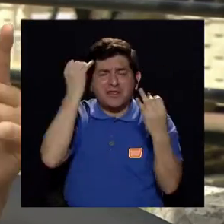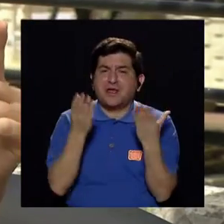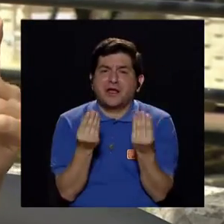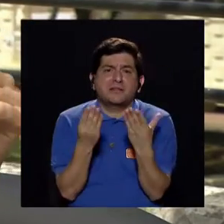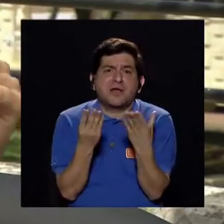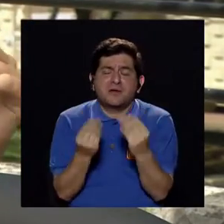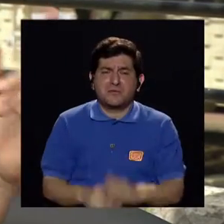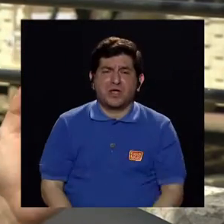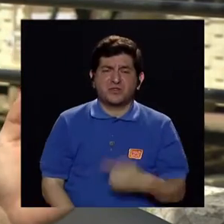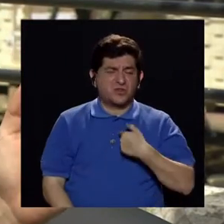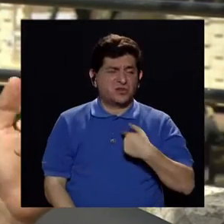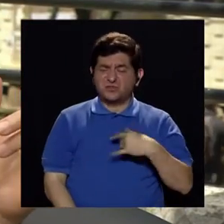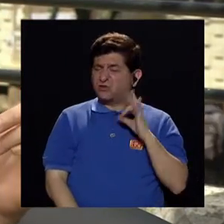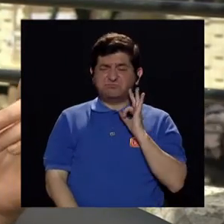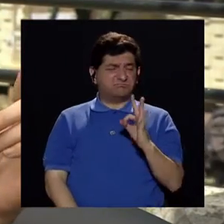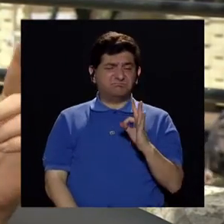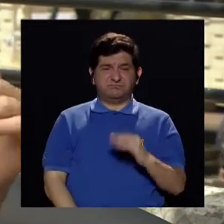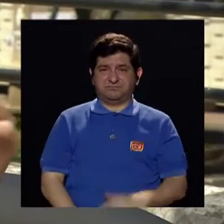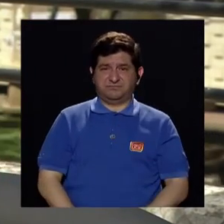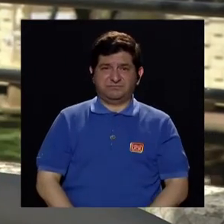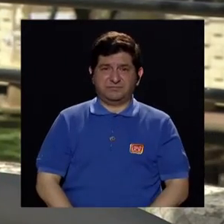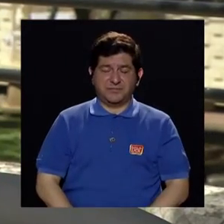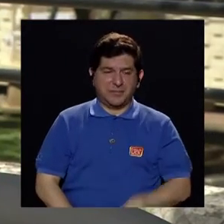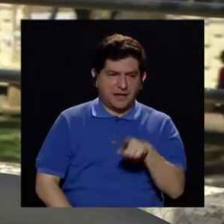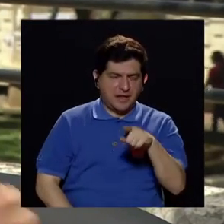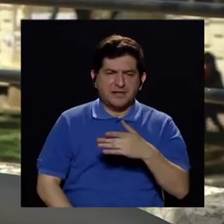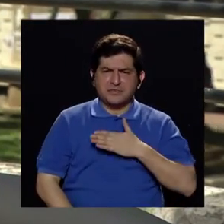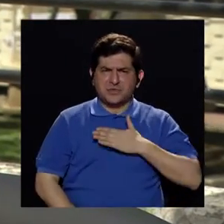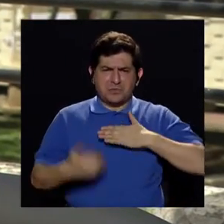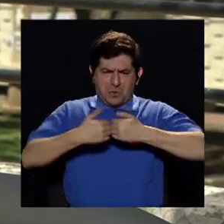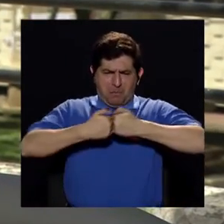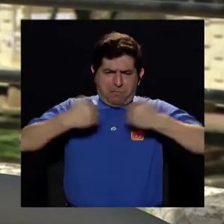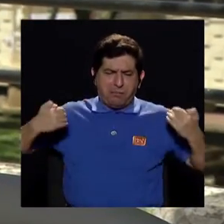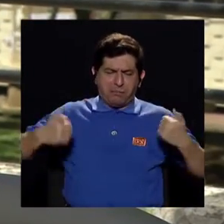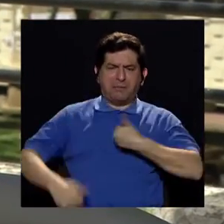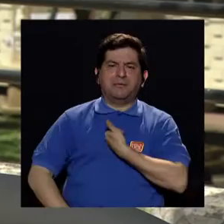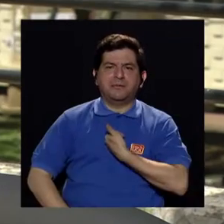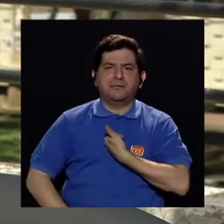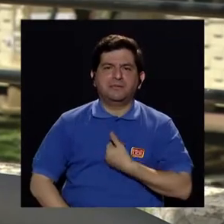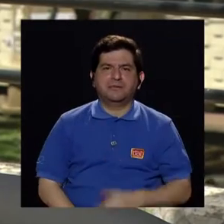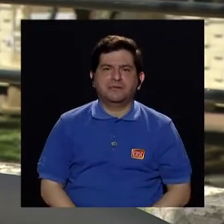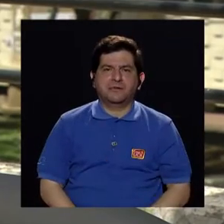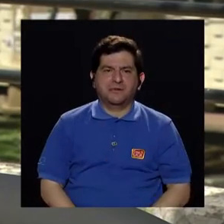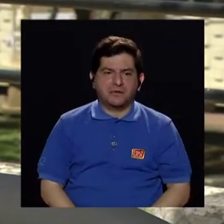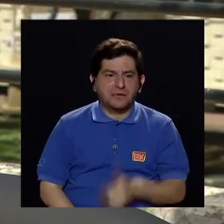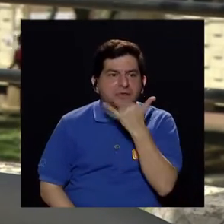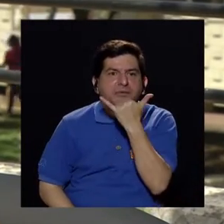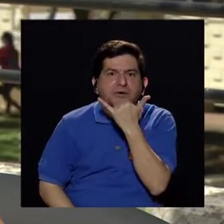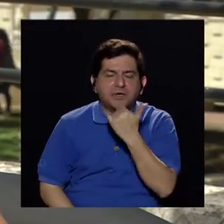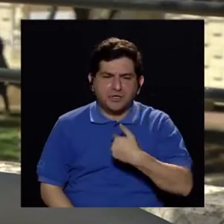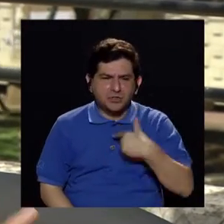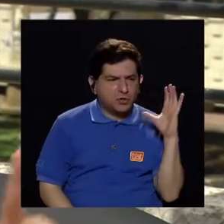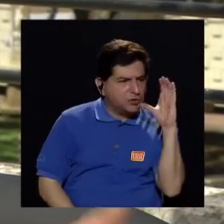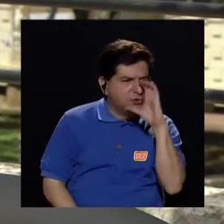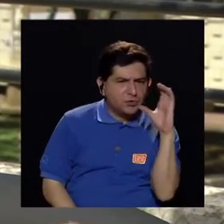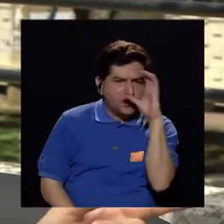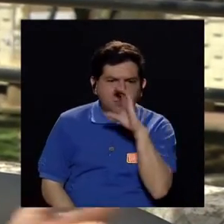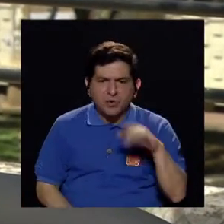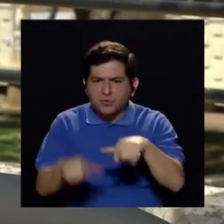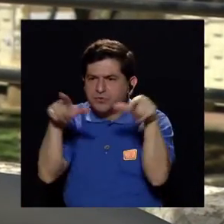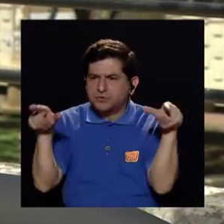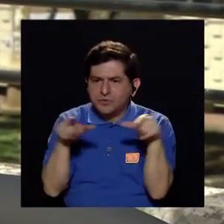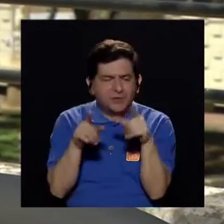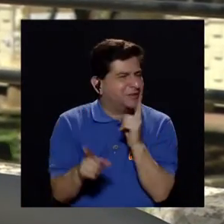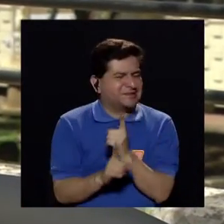de miedo, de que no soy suficiente. Y entonces eso me separa de mí mismo. ¿Y qué empiezo a hacer? Empiezo a buscarme en